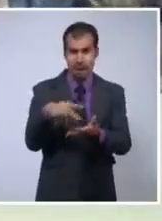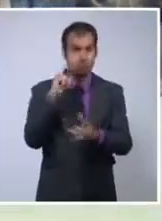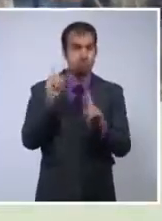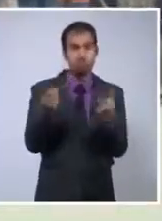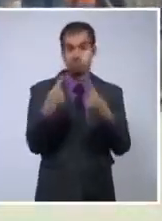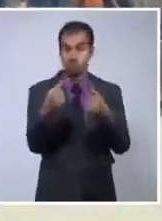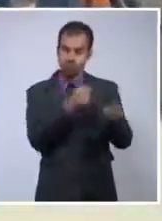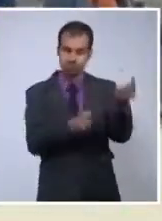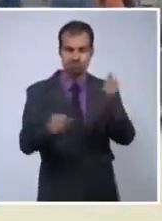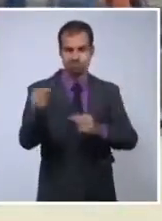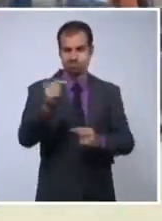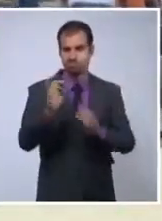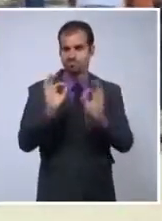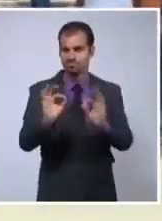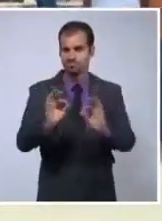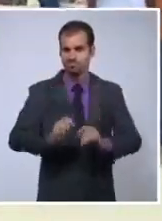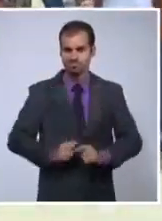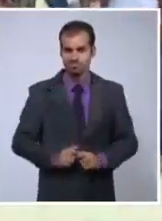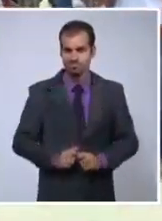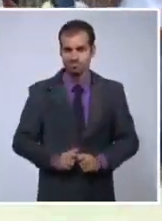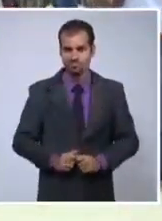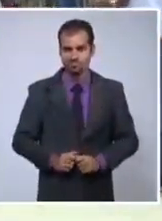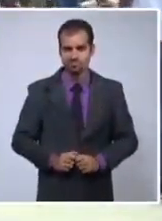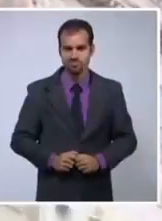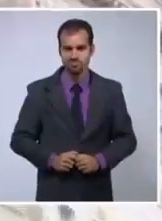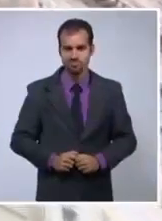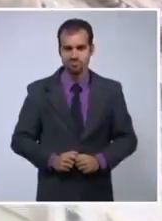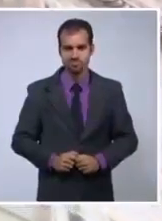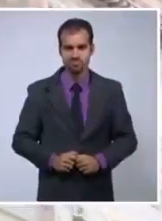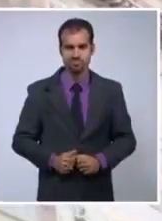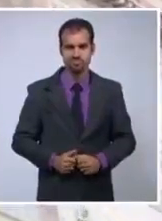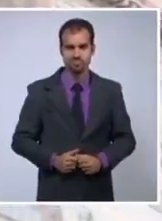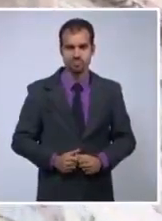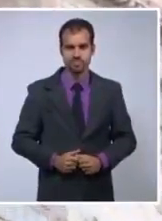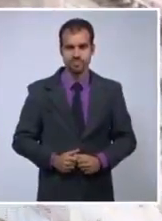bandera en su lenguaje universal. Marixa Rodríguez, Sistema Informativo de la Televisión Cubana.